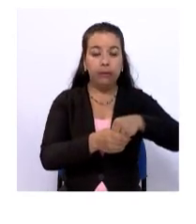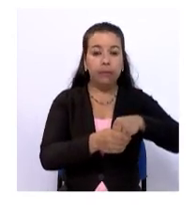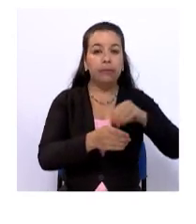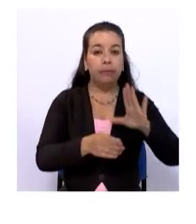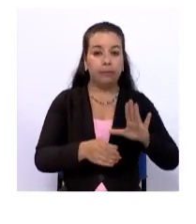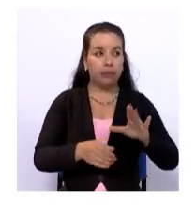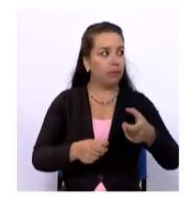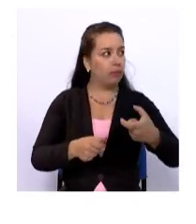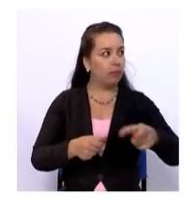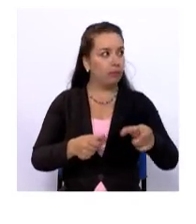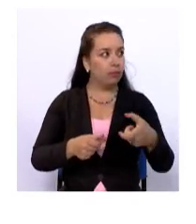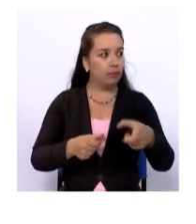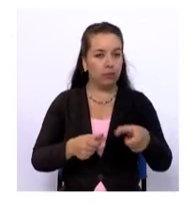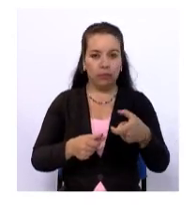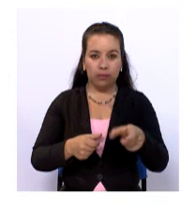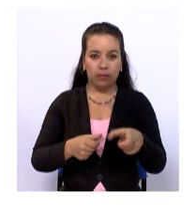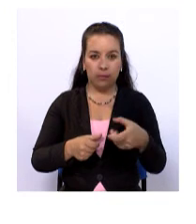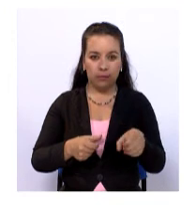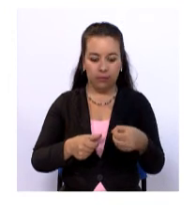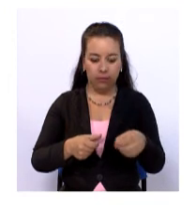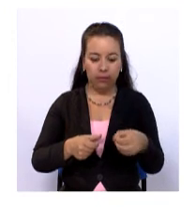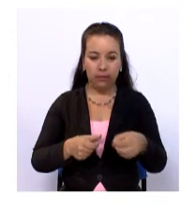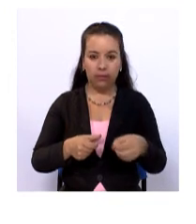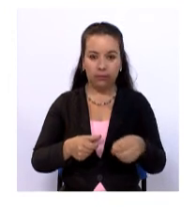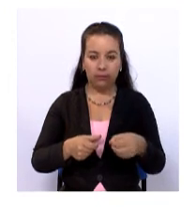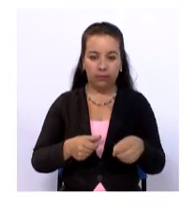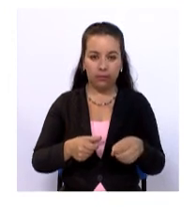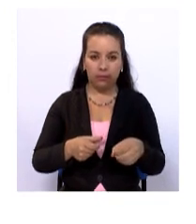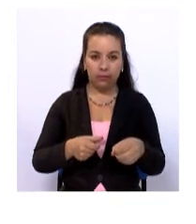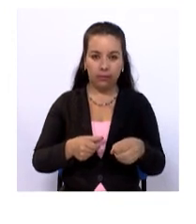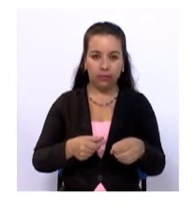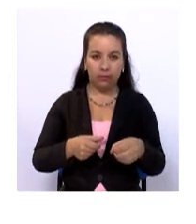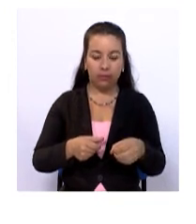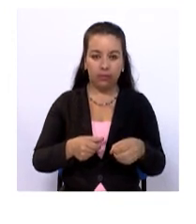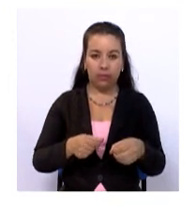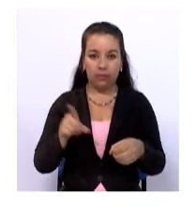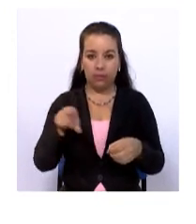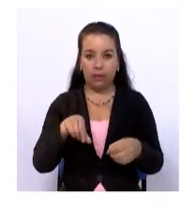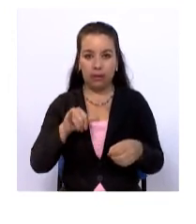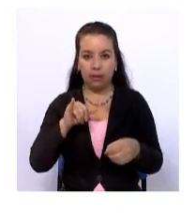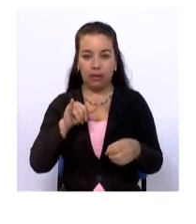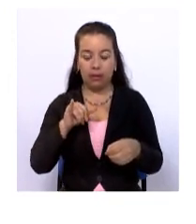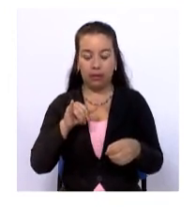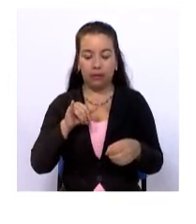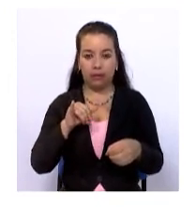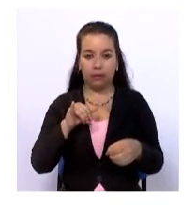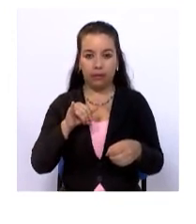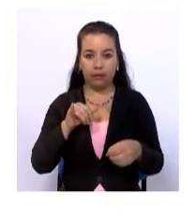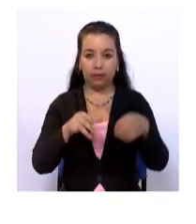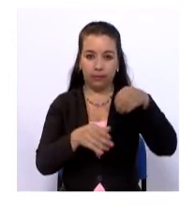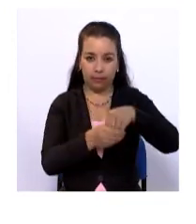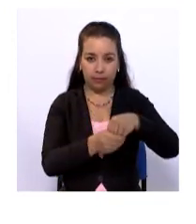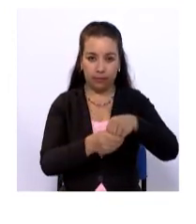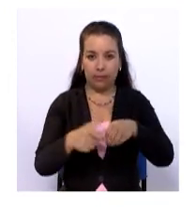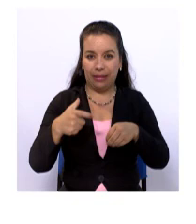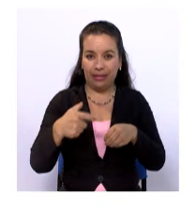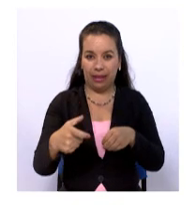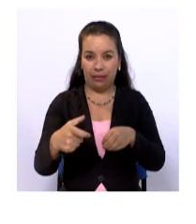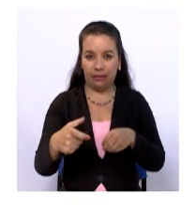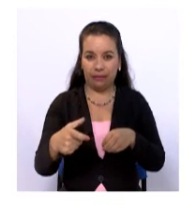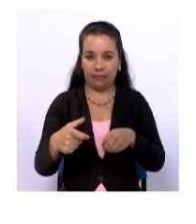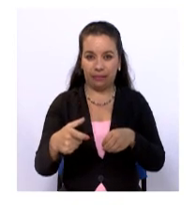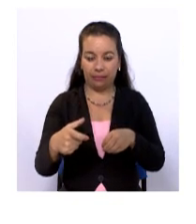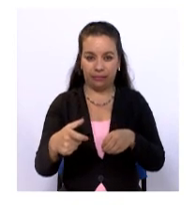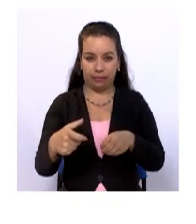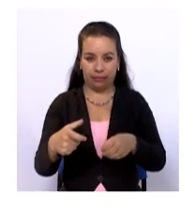tiene forma de o lo pueden ver el menisco interno tiene forma de ser es el interno